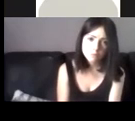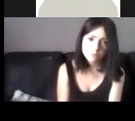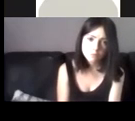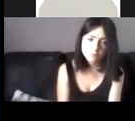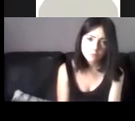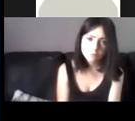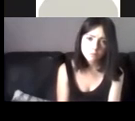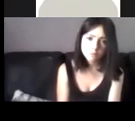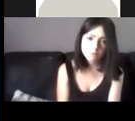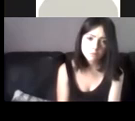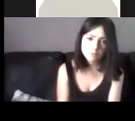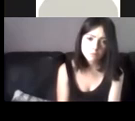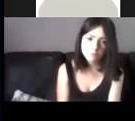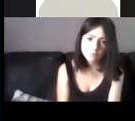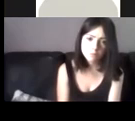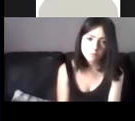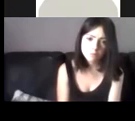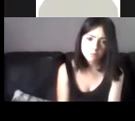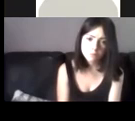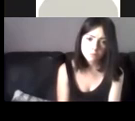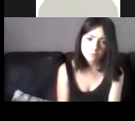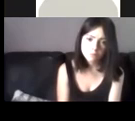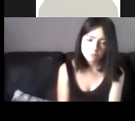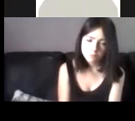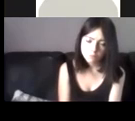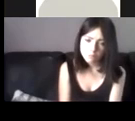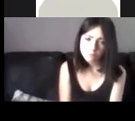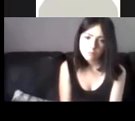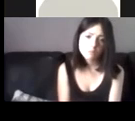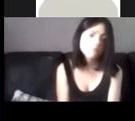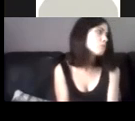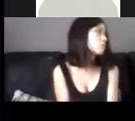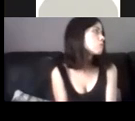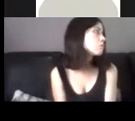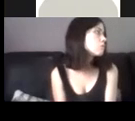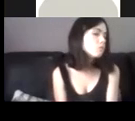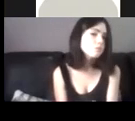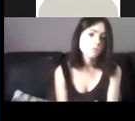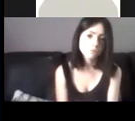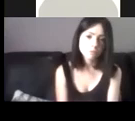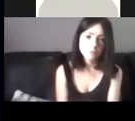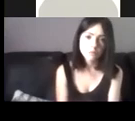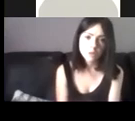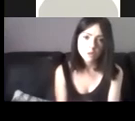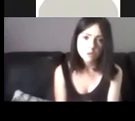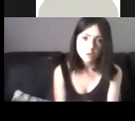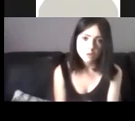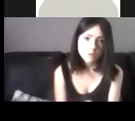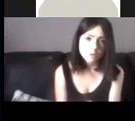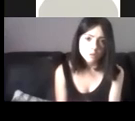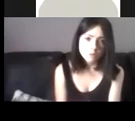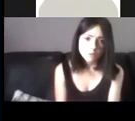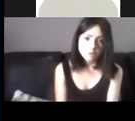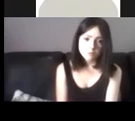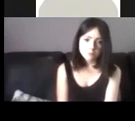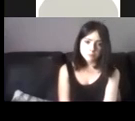comentarlo para poder ir rellenando el cuadro de análisis. Este mismo trabajo que estoy haciendo ahora es la parte de desarrollo de la